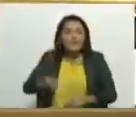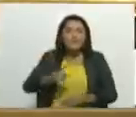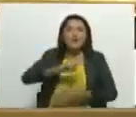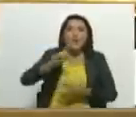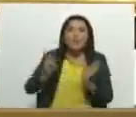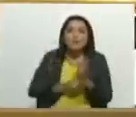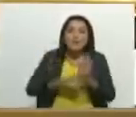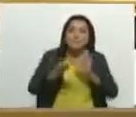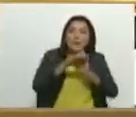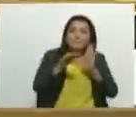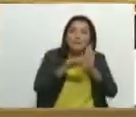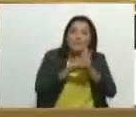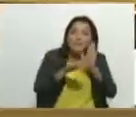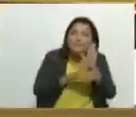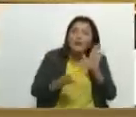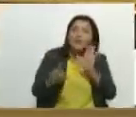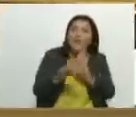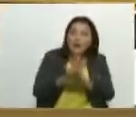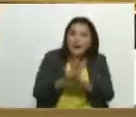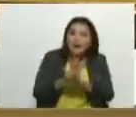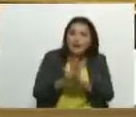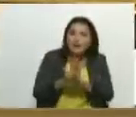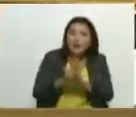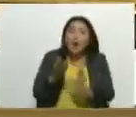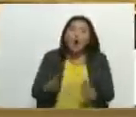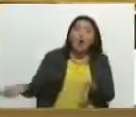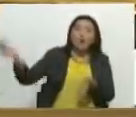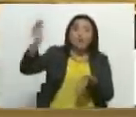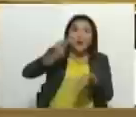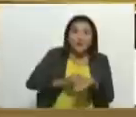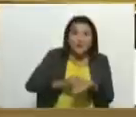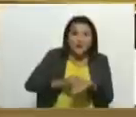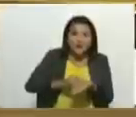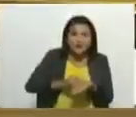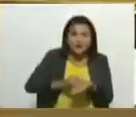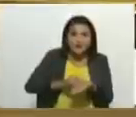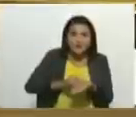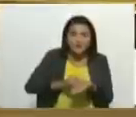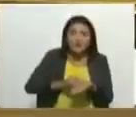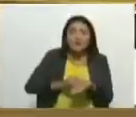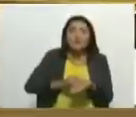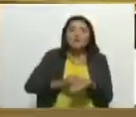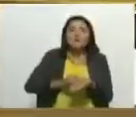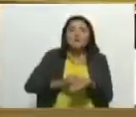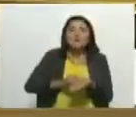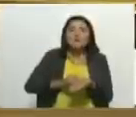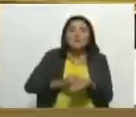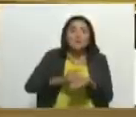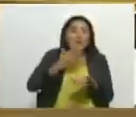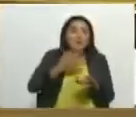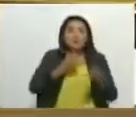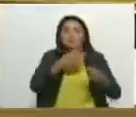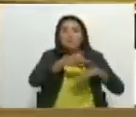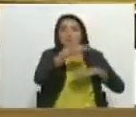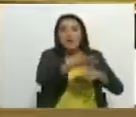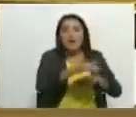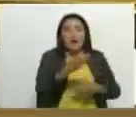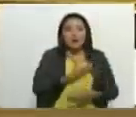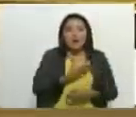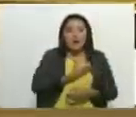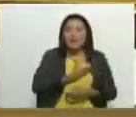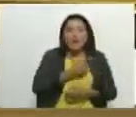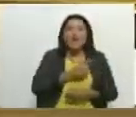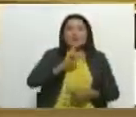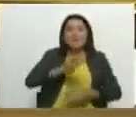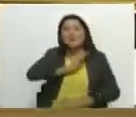aspectos legales para que no vuelva a haber ninguna forma de impunidad en las actuaciones de ese futuro